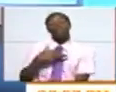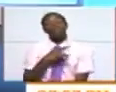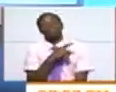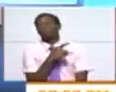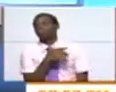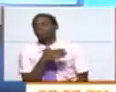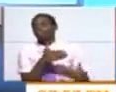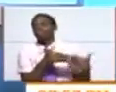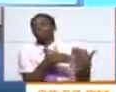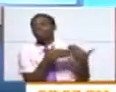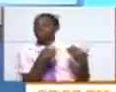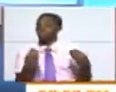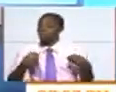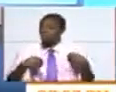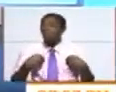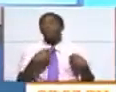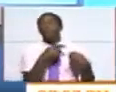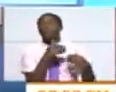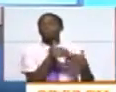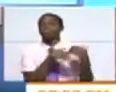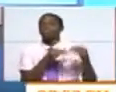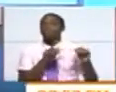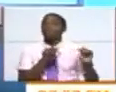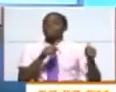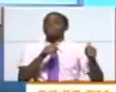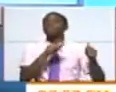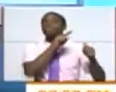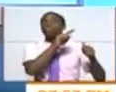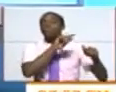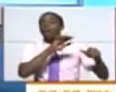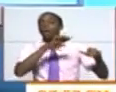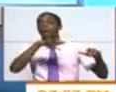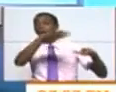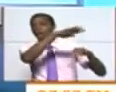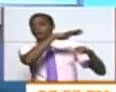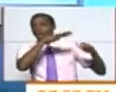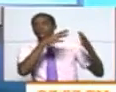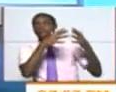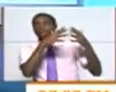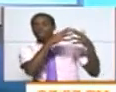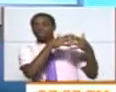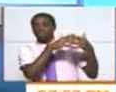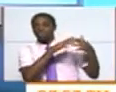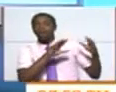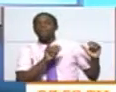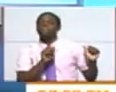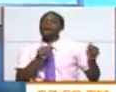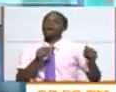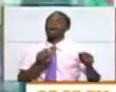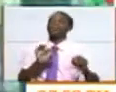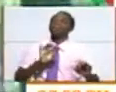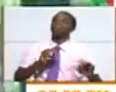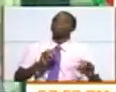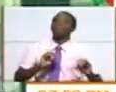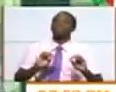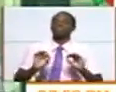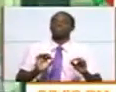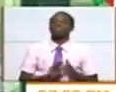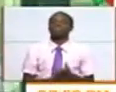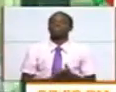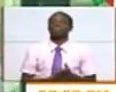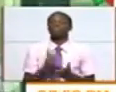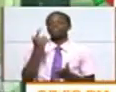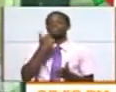comience el Pentágono a preocuparse. El gobierno de los Estados Unidos está muy preocupado por